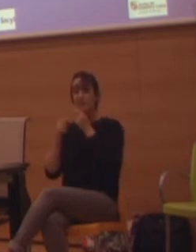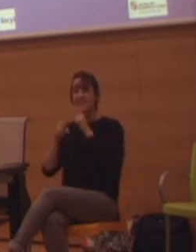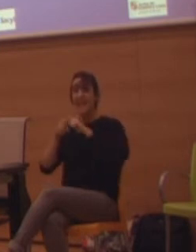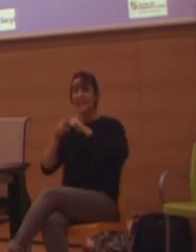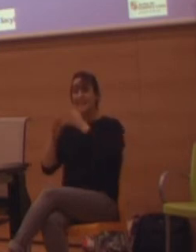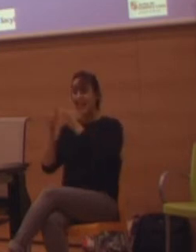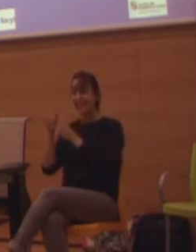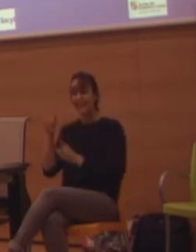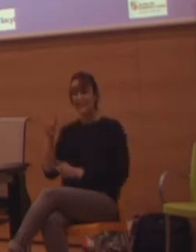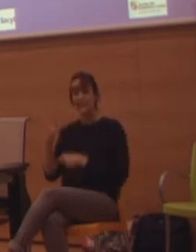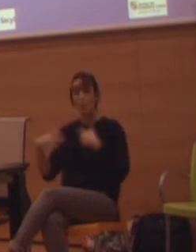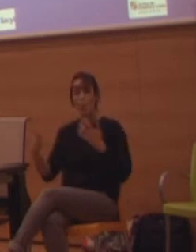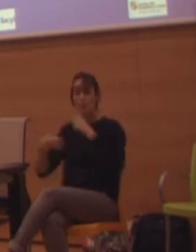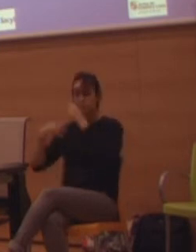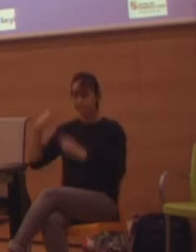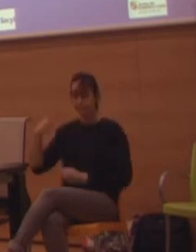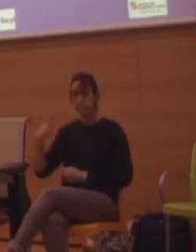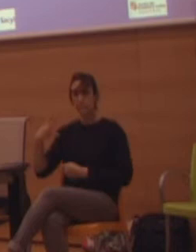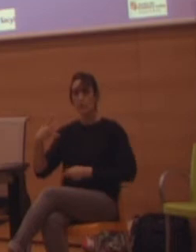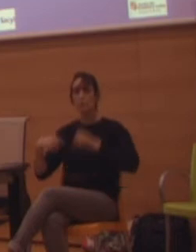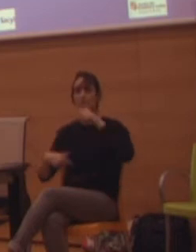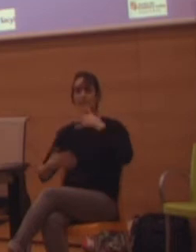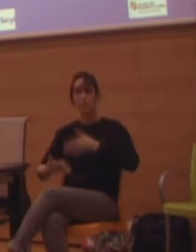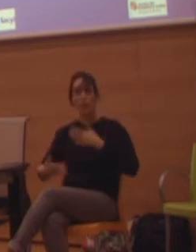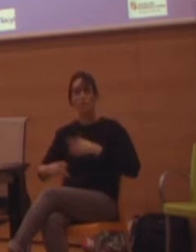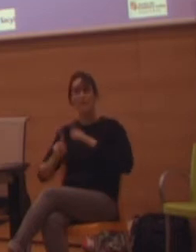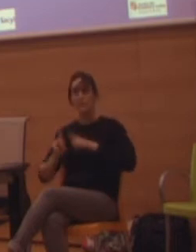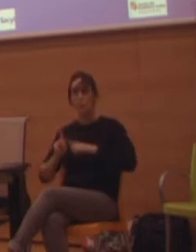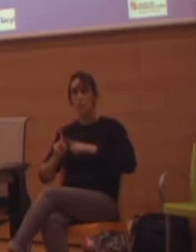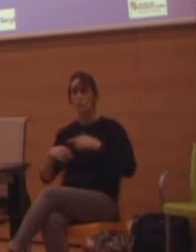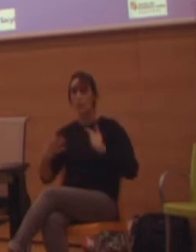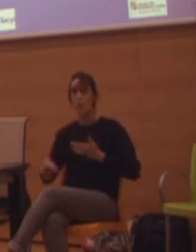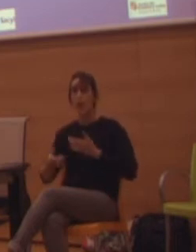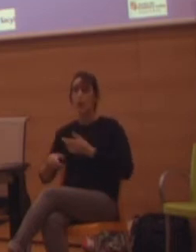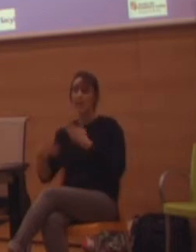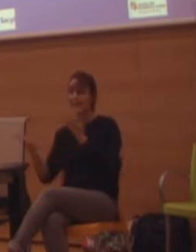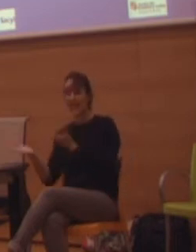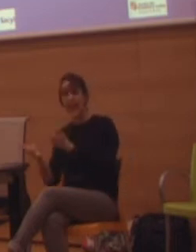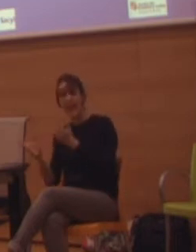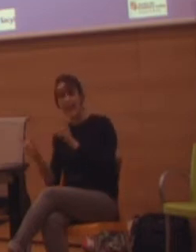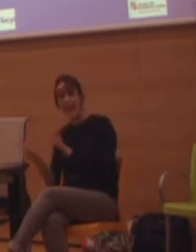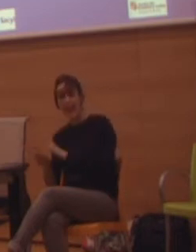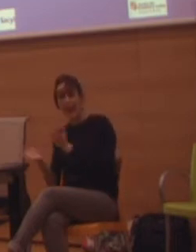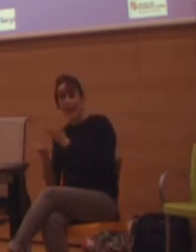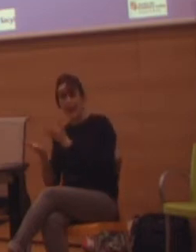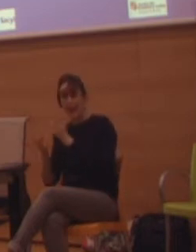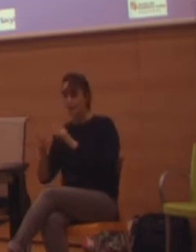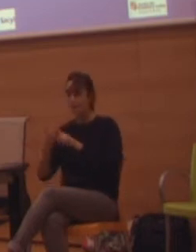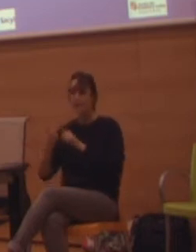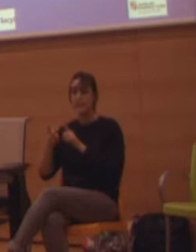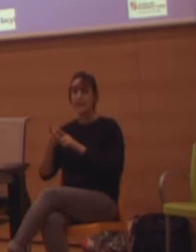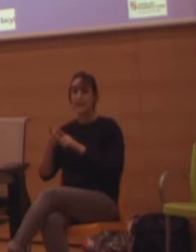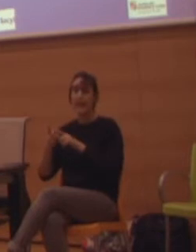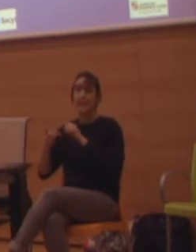de infecciones, normalmente las que se utilizan hoy en día, la clasificación son una infección leve si la lesión es superficial y la celulitis que